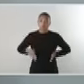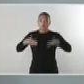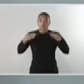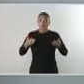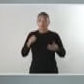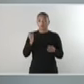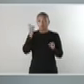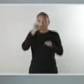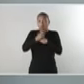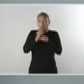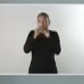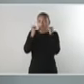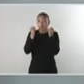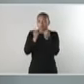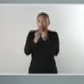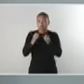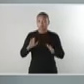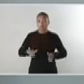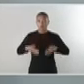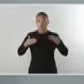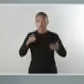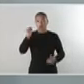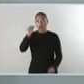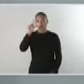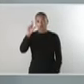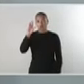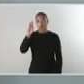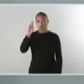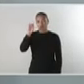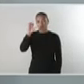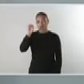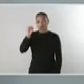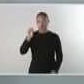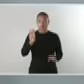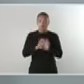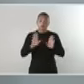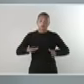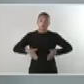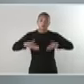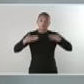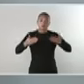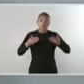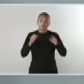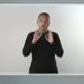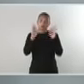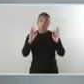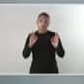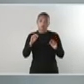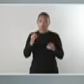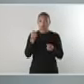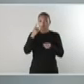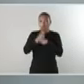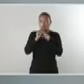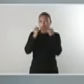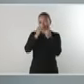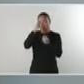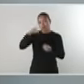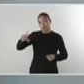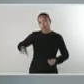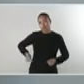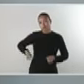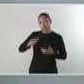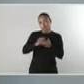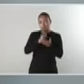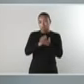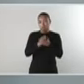que confíen en abril espineda Morín que confía en las fórmulas de Encuentro Social para gobernar a Tamaulipas